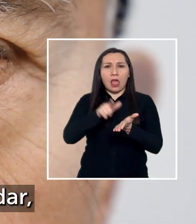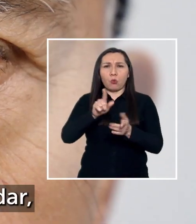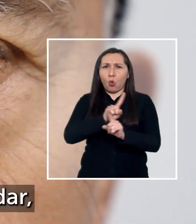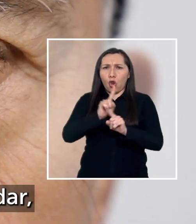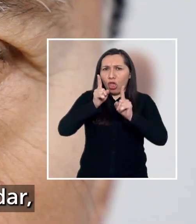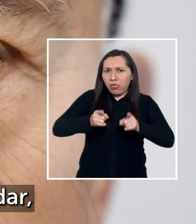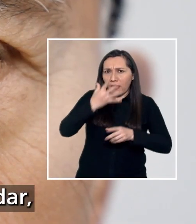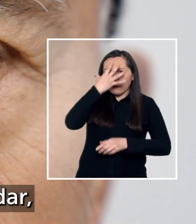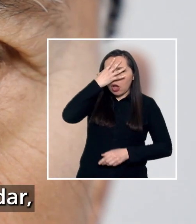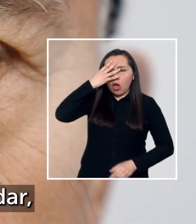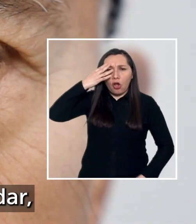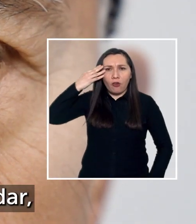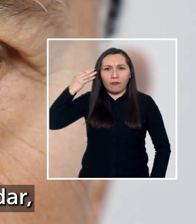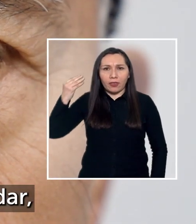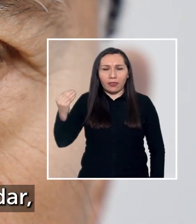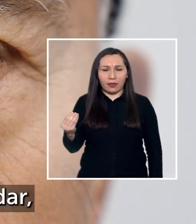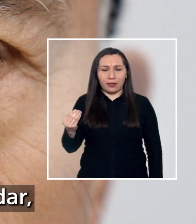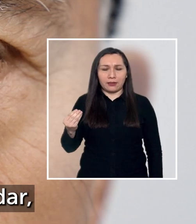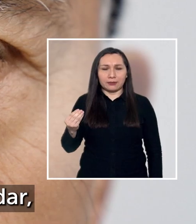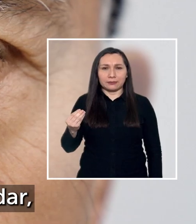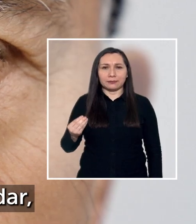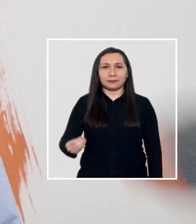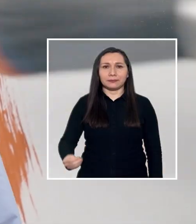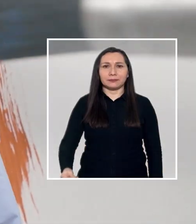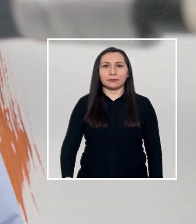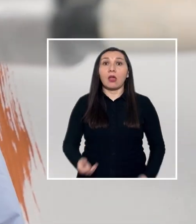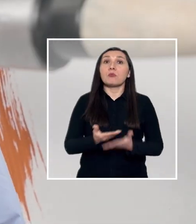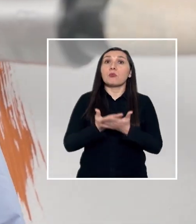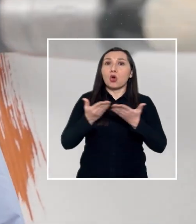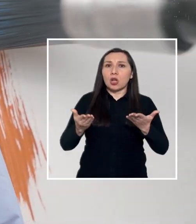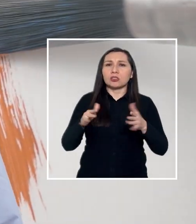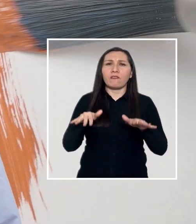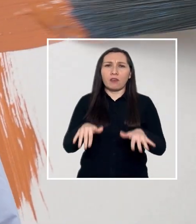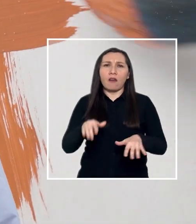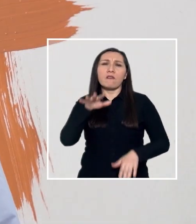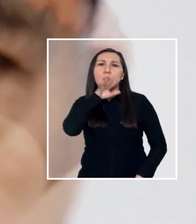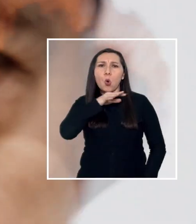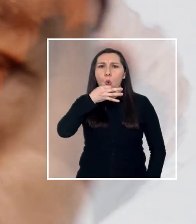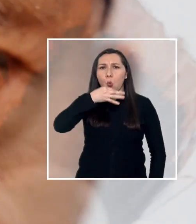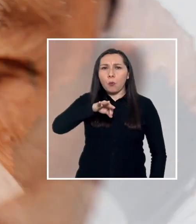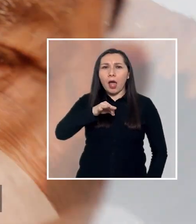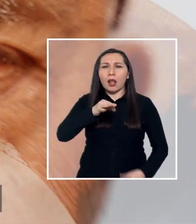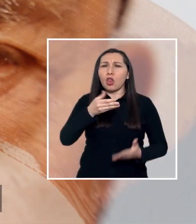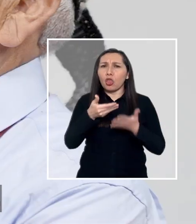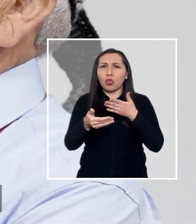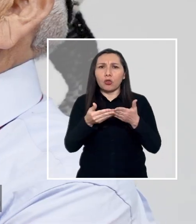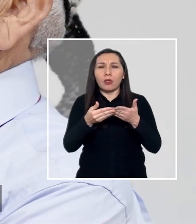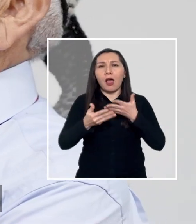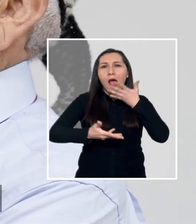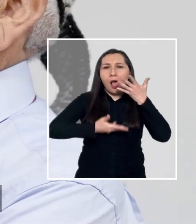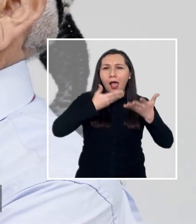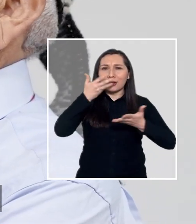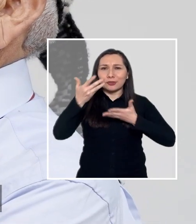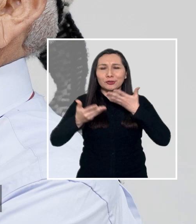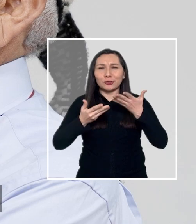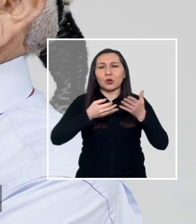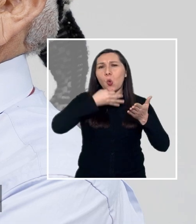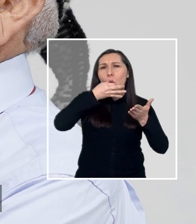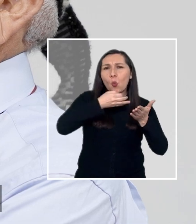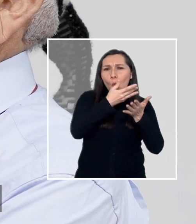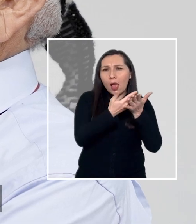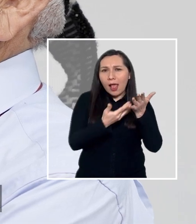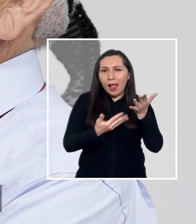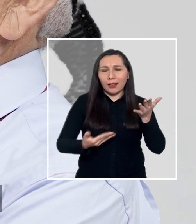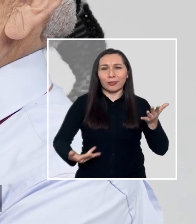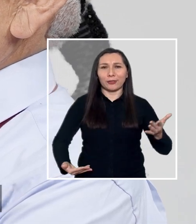Malay tahin Moimanoel tahin tuun. Taimechi pneafikin. Tahin el